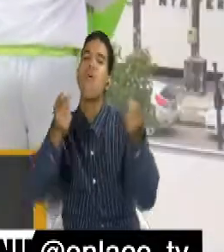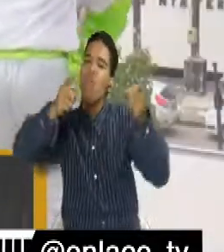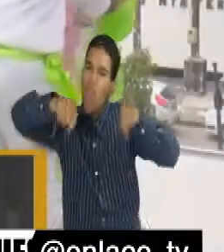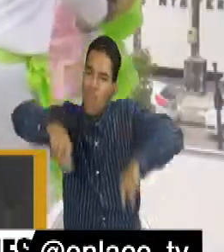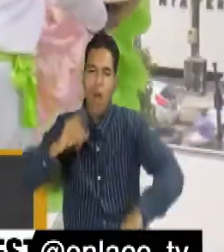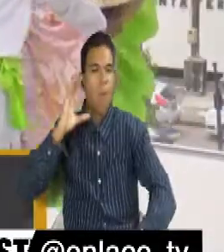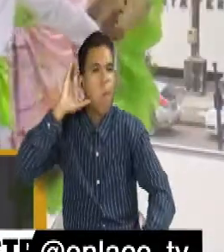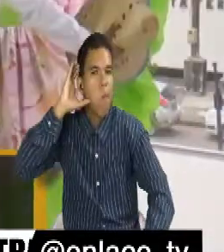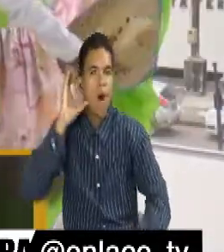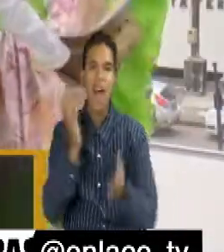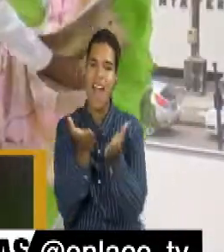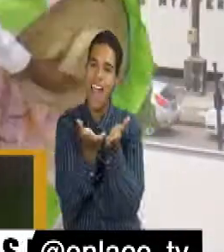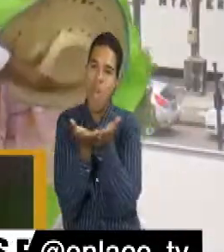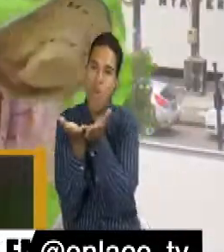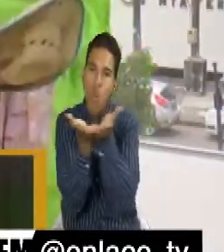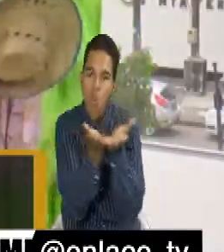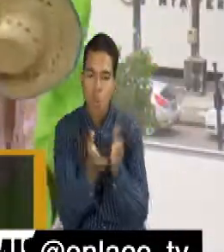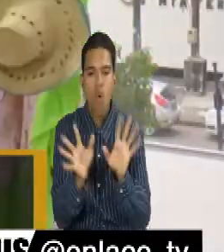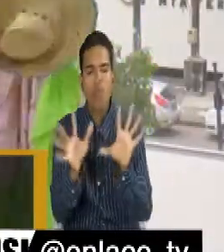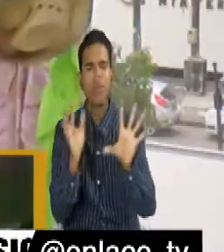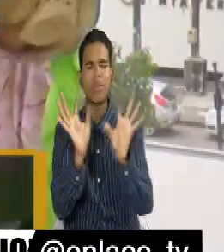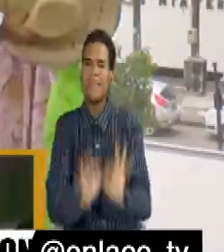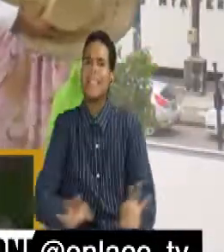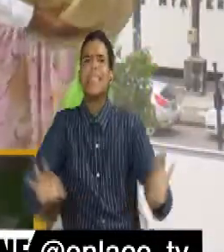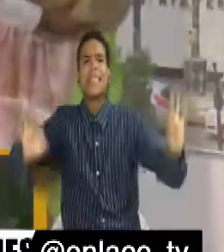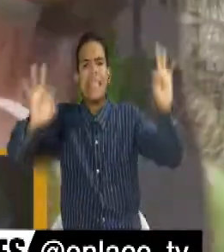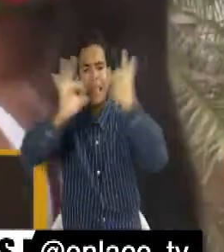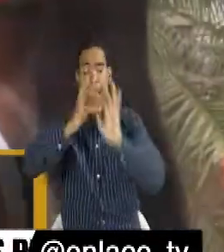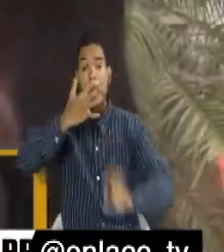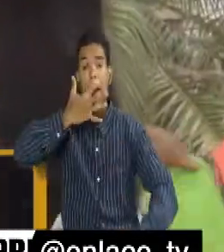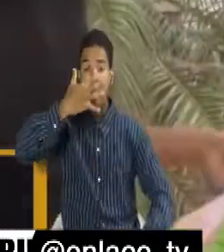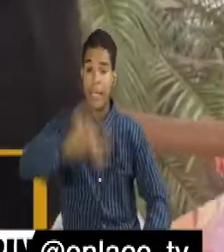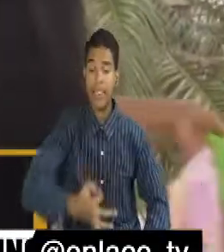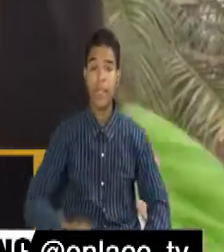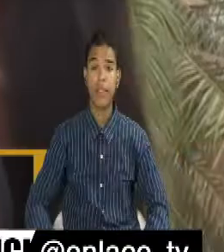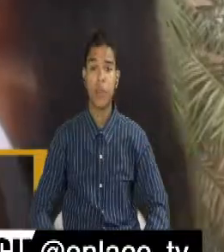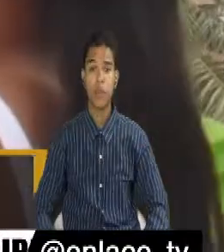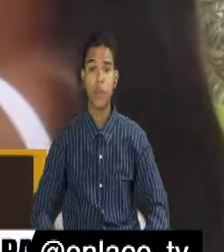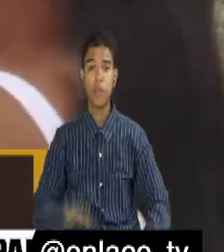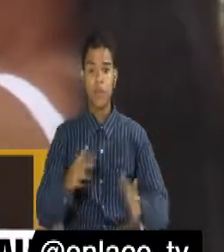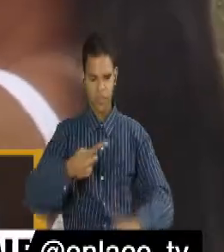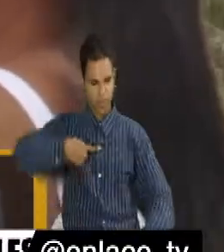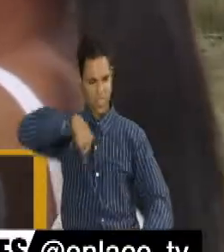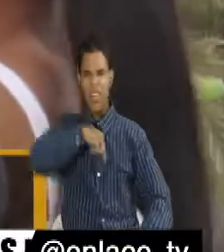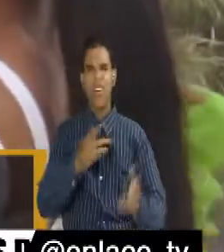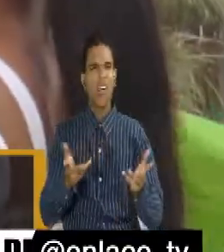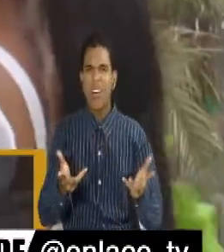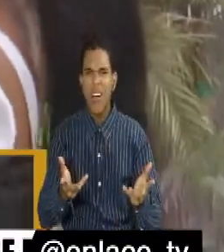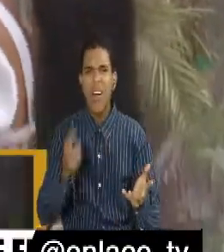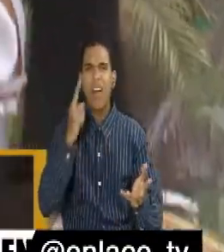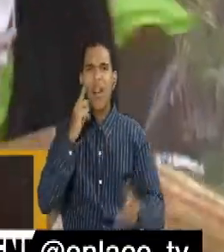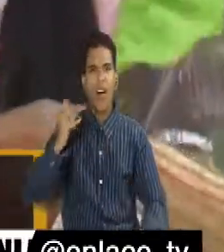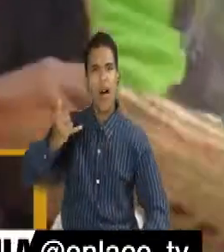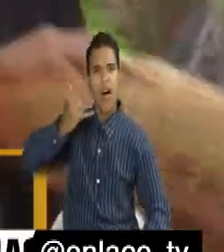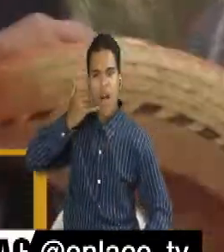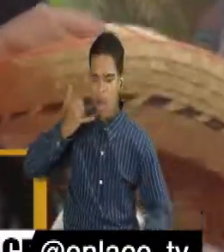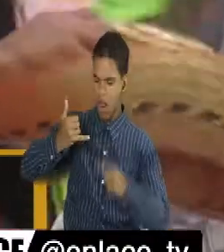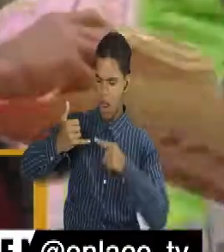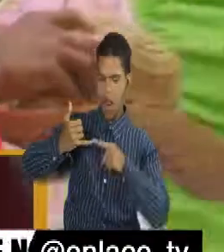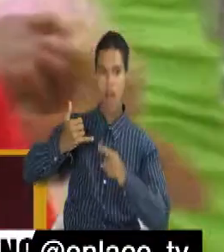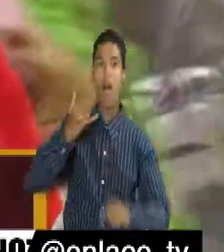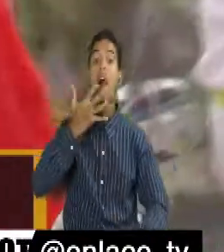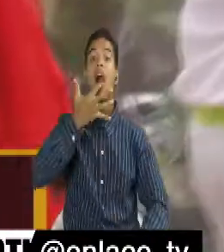parte educativa, que es muy importante para nosotros. Nosotros a través del teléfono, se lo voy a